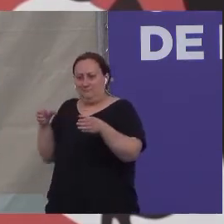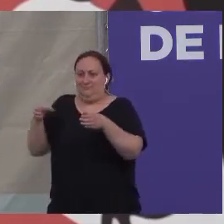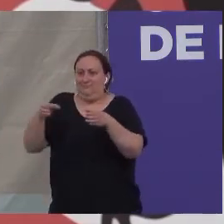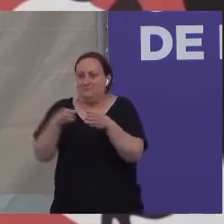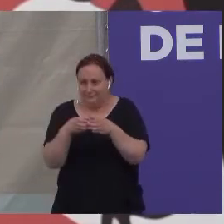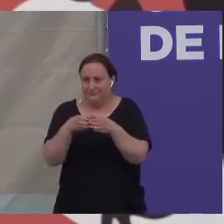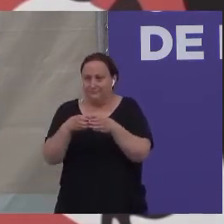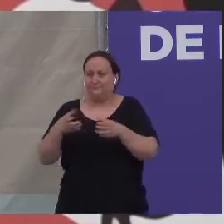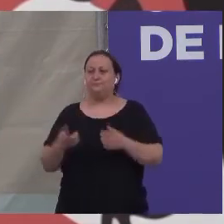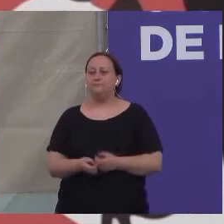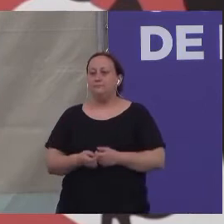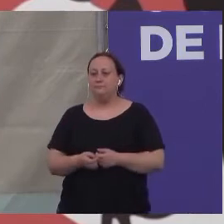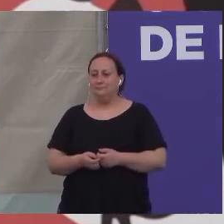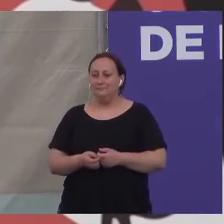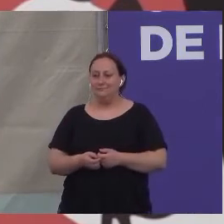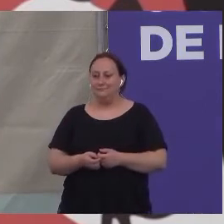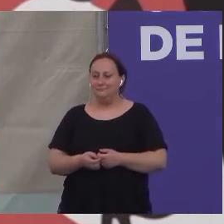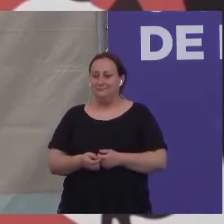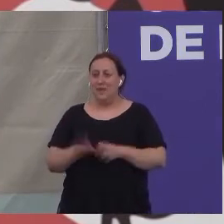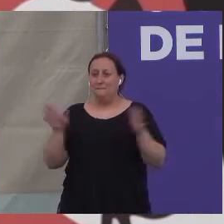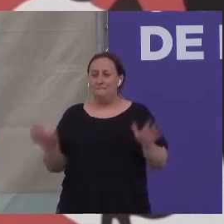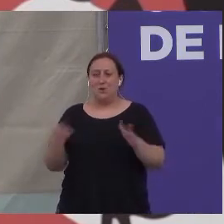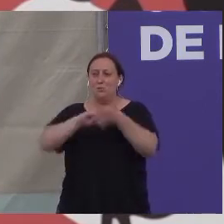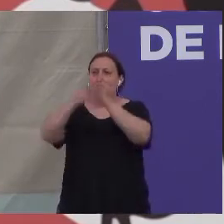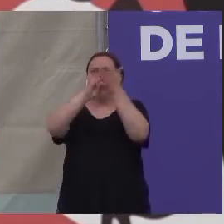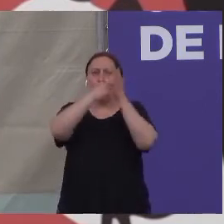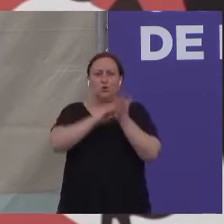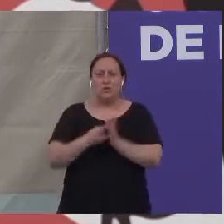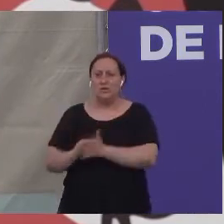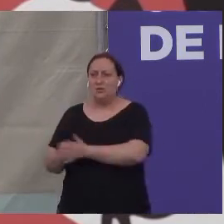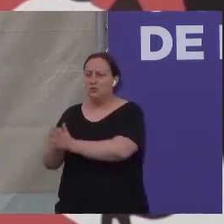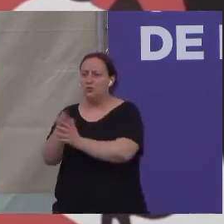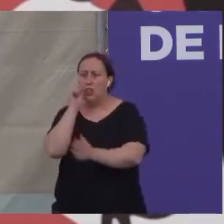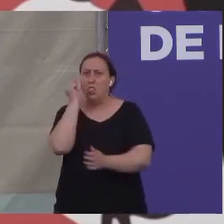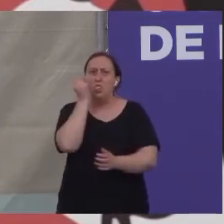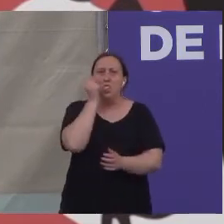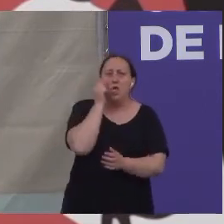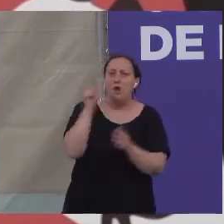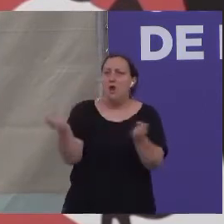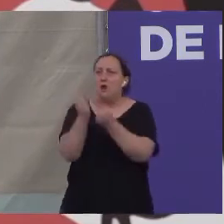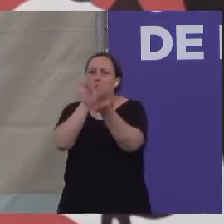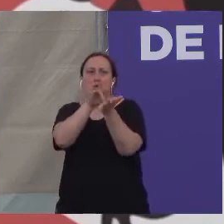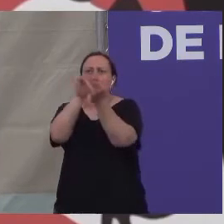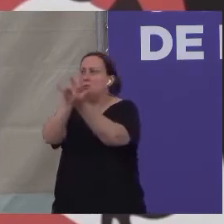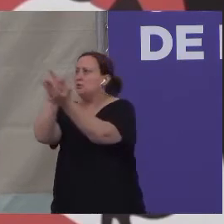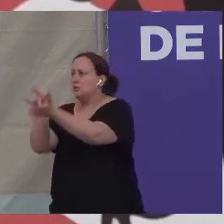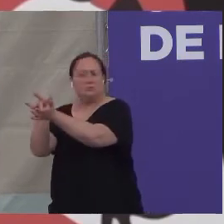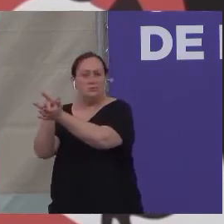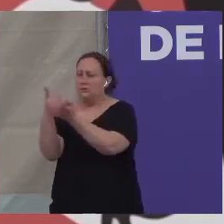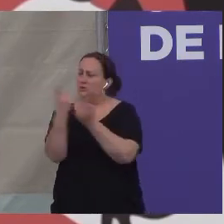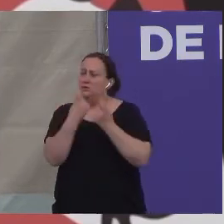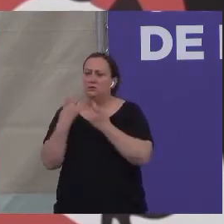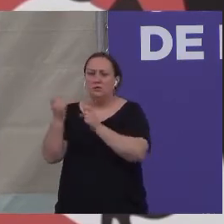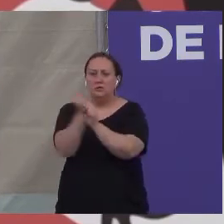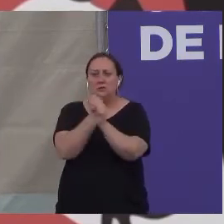Pero no podemos enterarnos de todos estos proyectos por campañas puntuales, sino que necesitamos que el trabajo y la